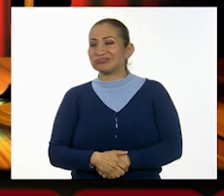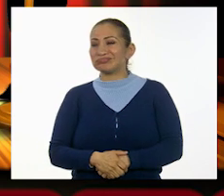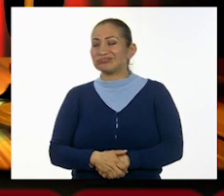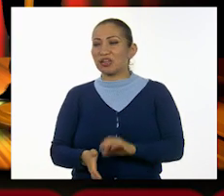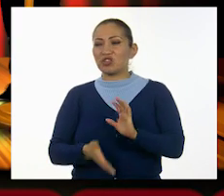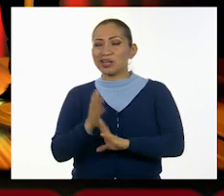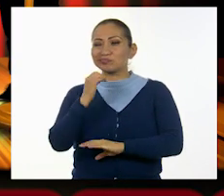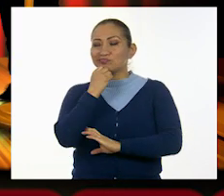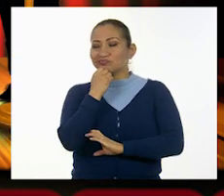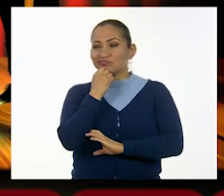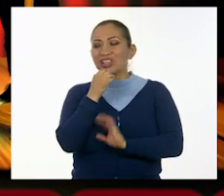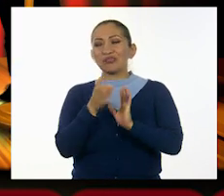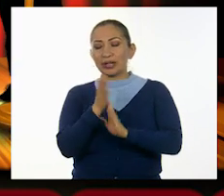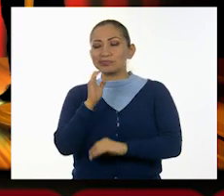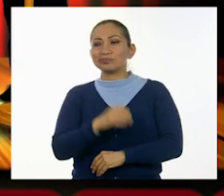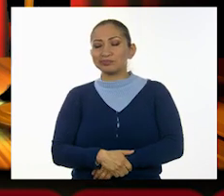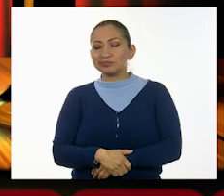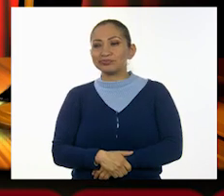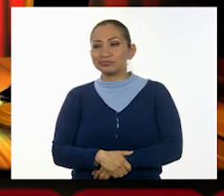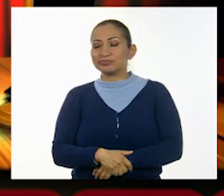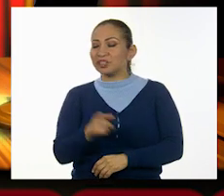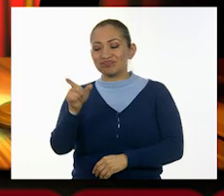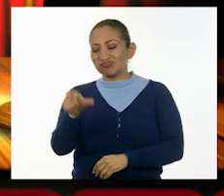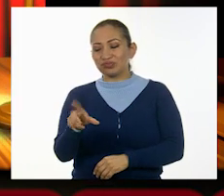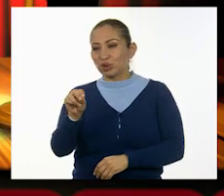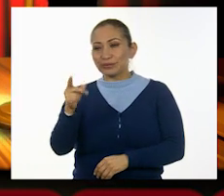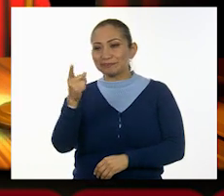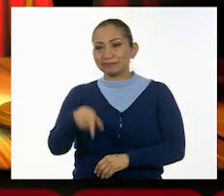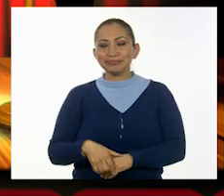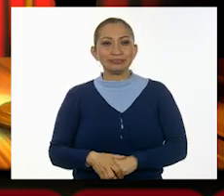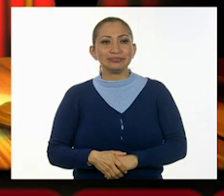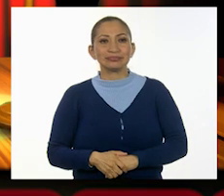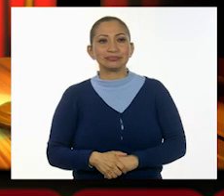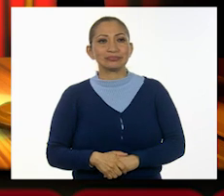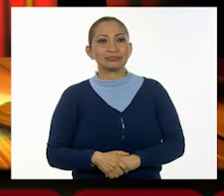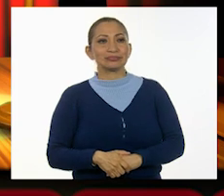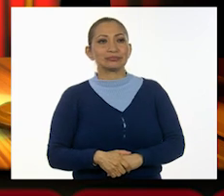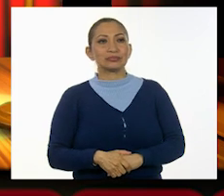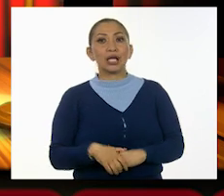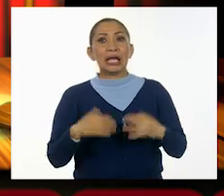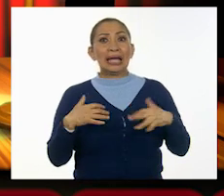Se fue. Se fue. No es él.